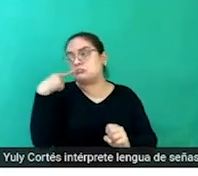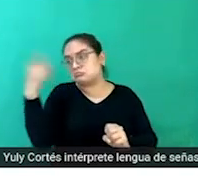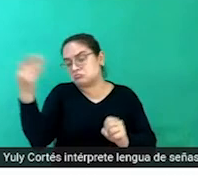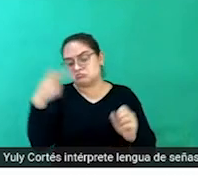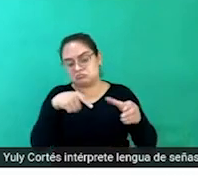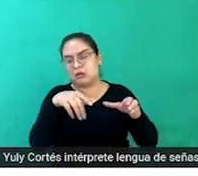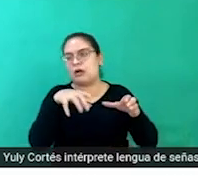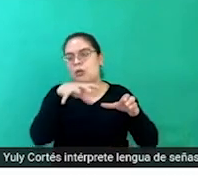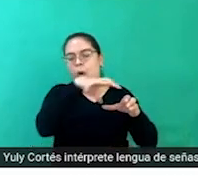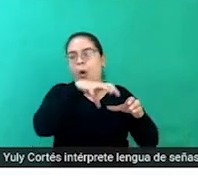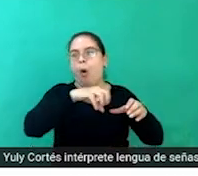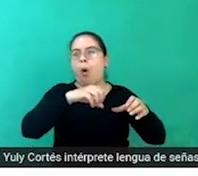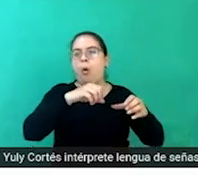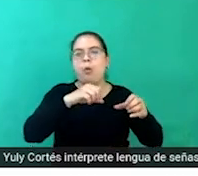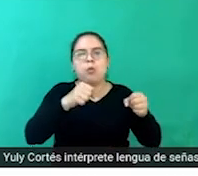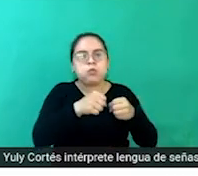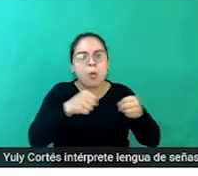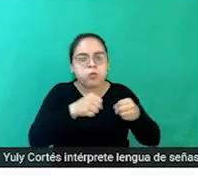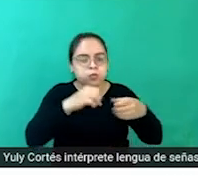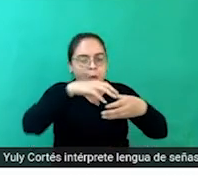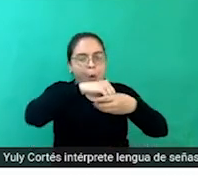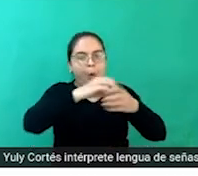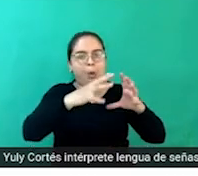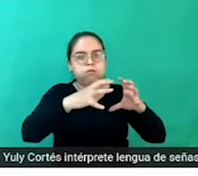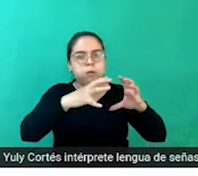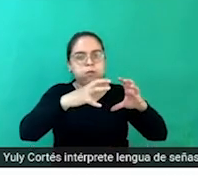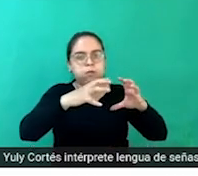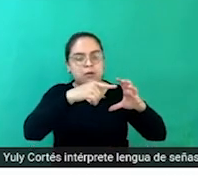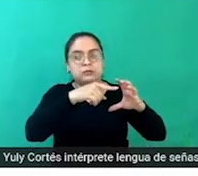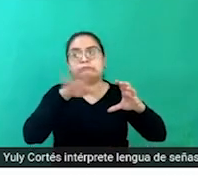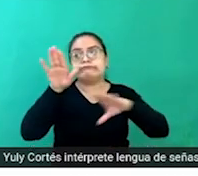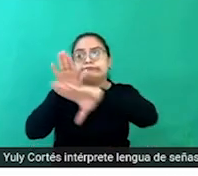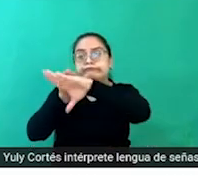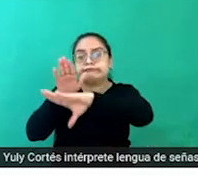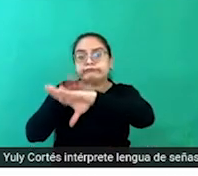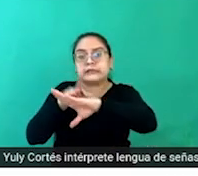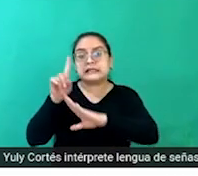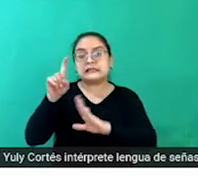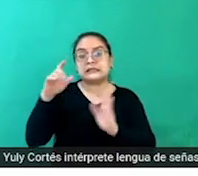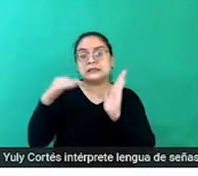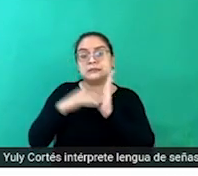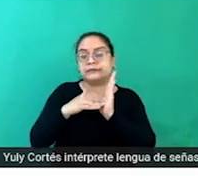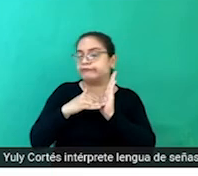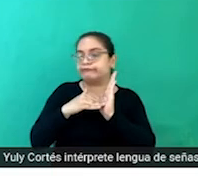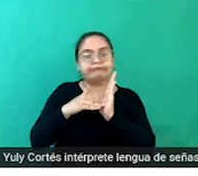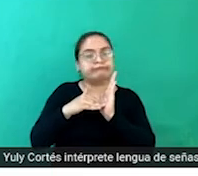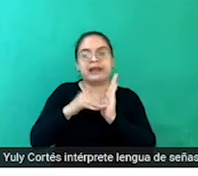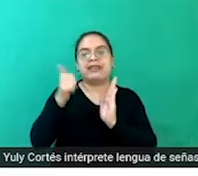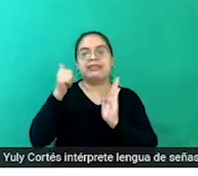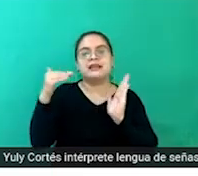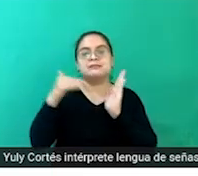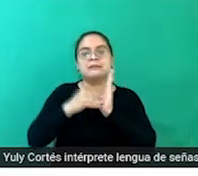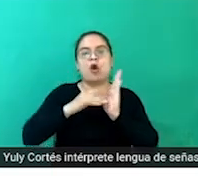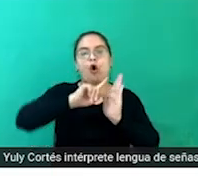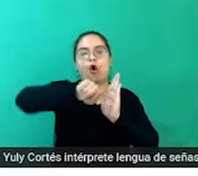bomba hidráulica te garantizamos que no te va a durar 6.000, sino te va a durar 10.000 horas, de